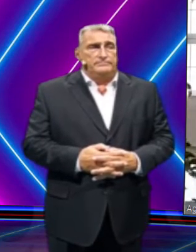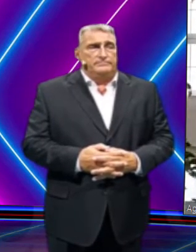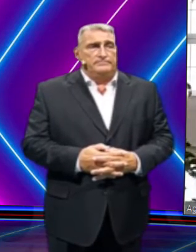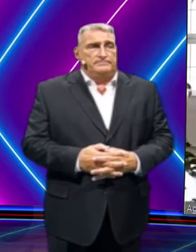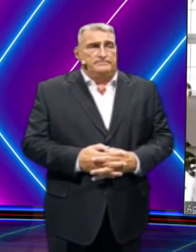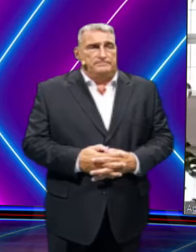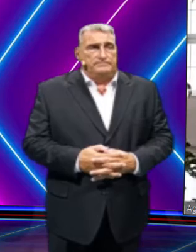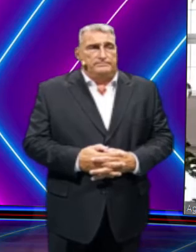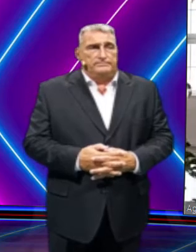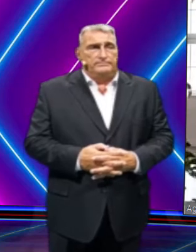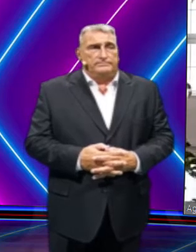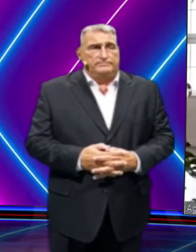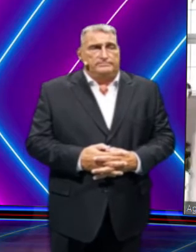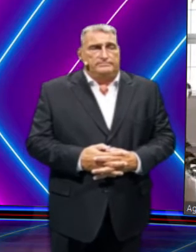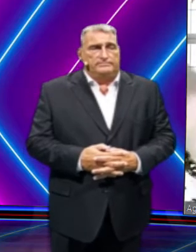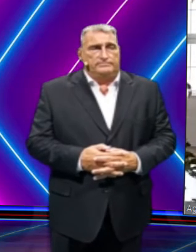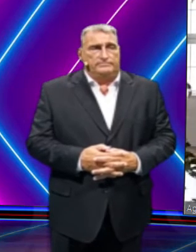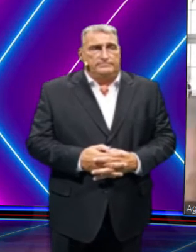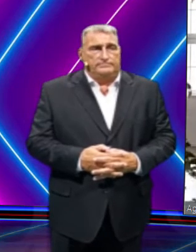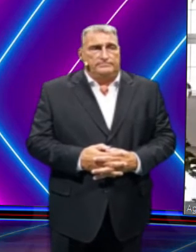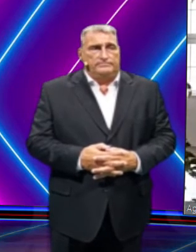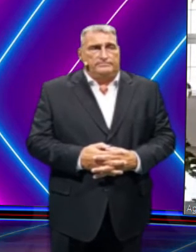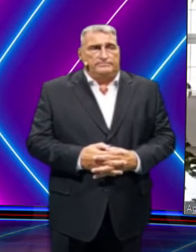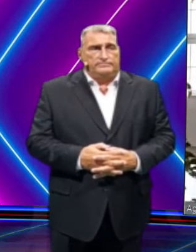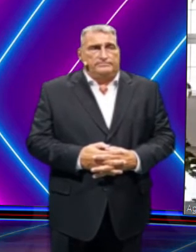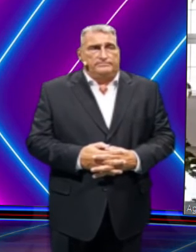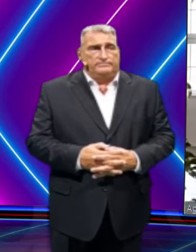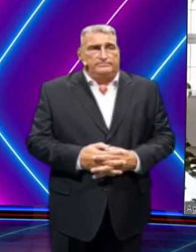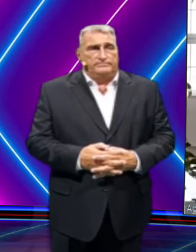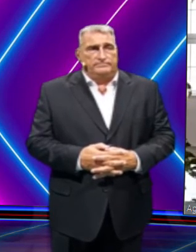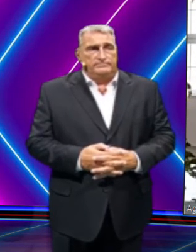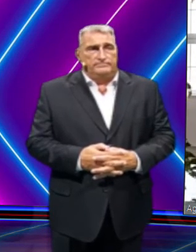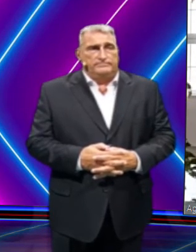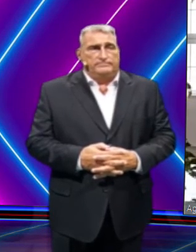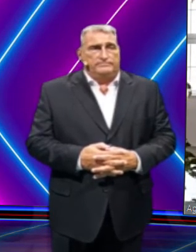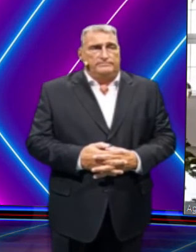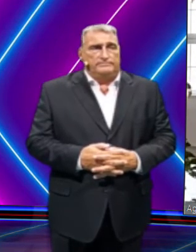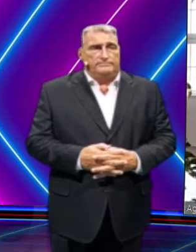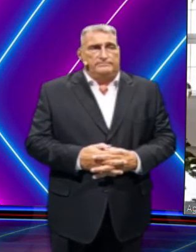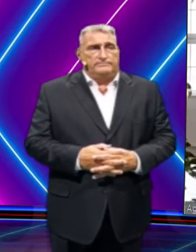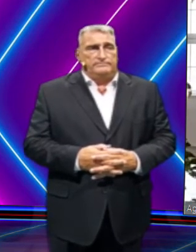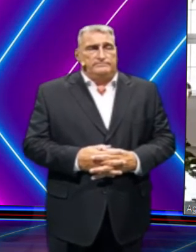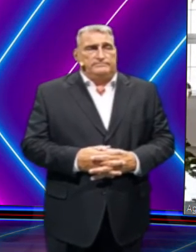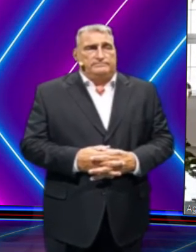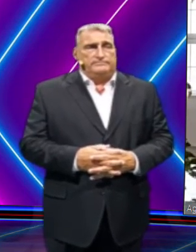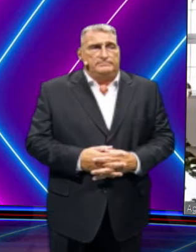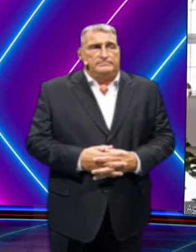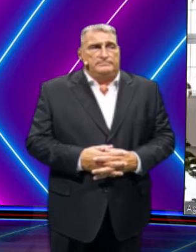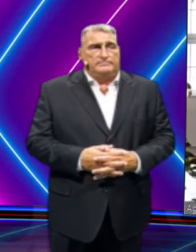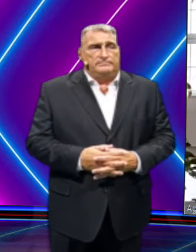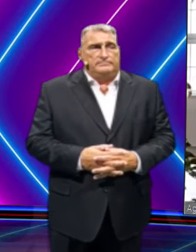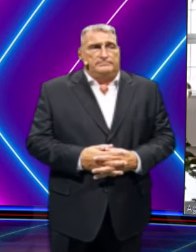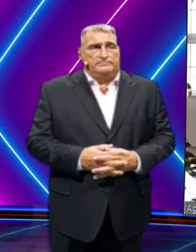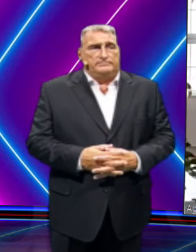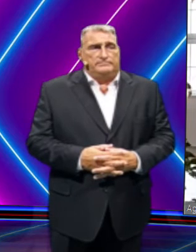cuidamos nos seguimos cuidando y cuidamos a los que no se cuidan porque no los contagiamos o hacemos una barrera con el tapaboca nuestro, pero